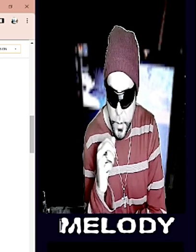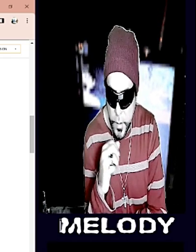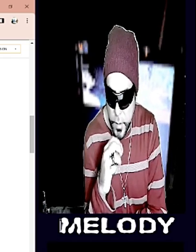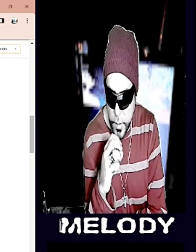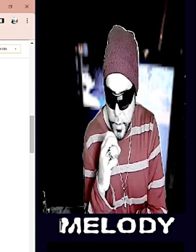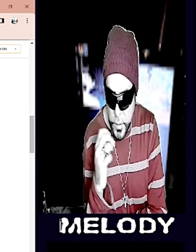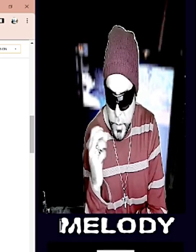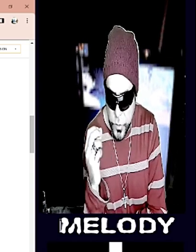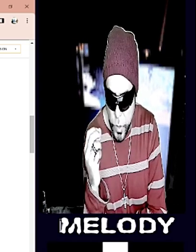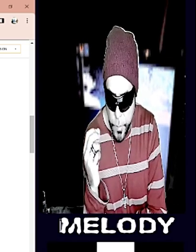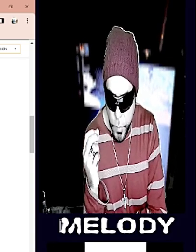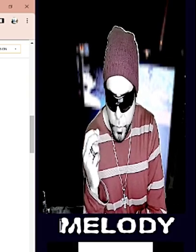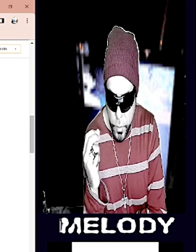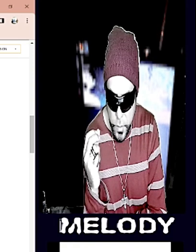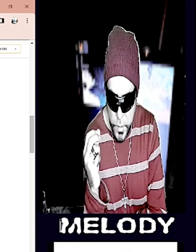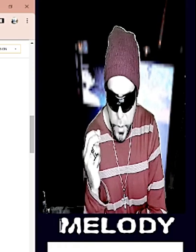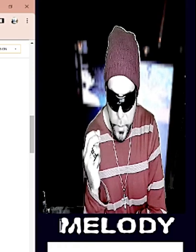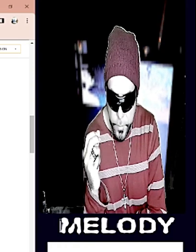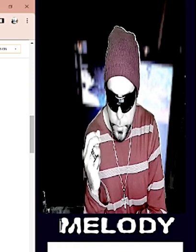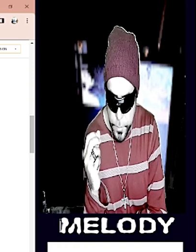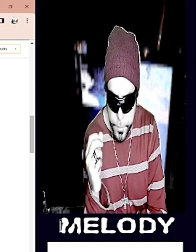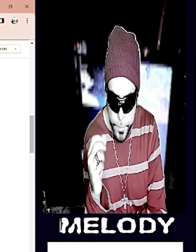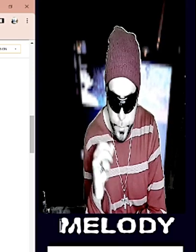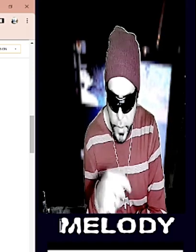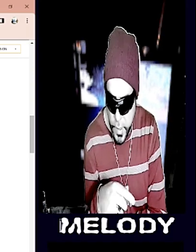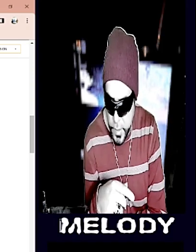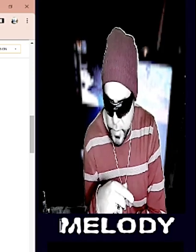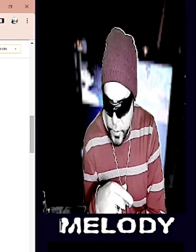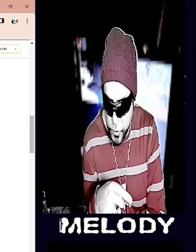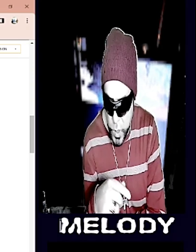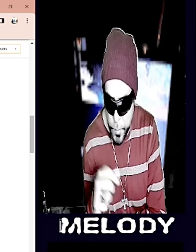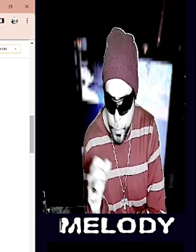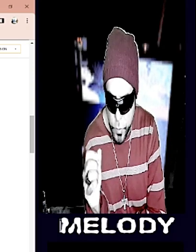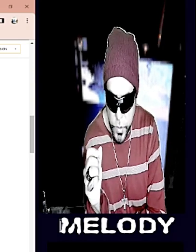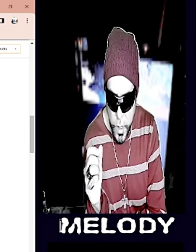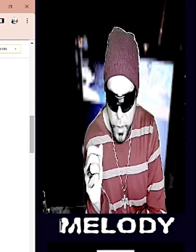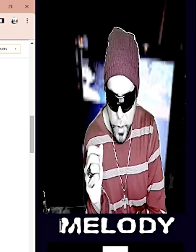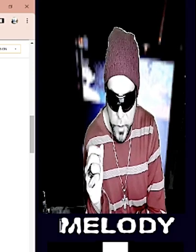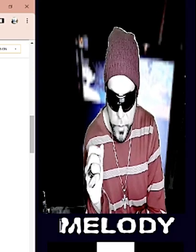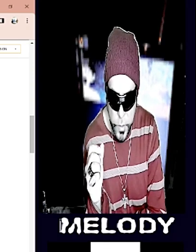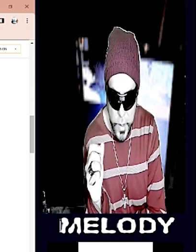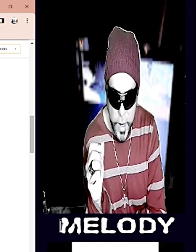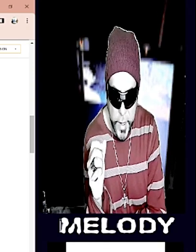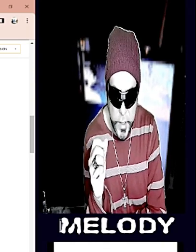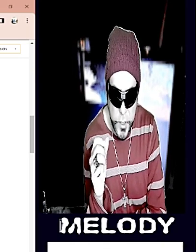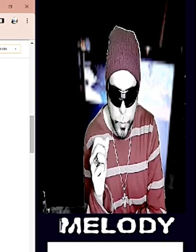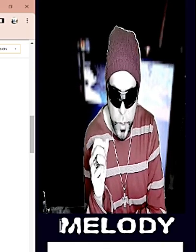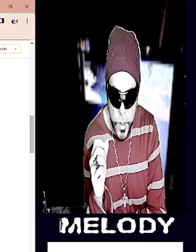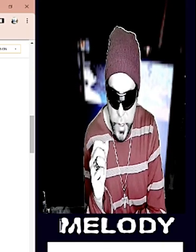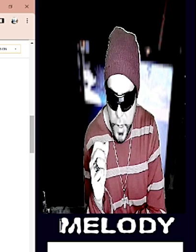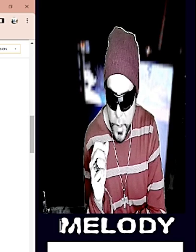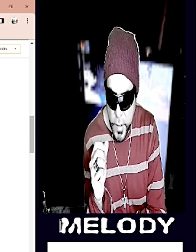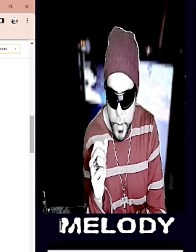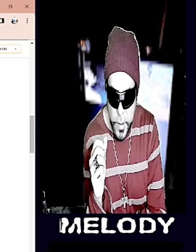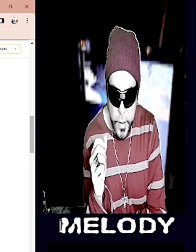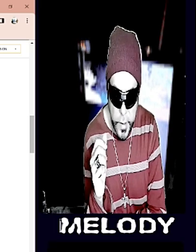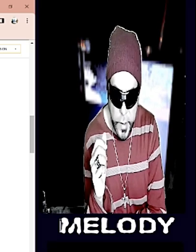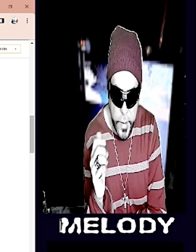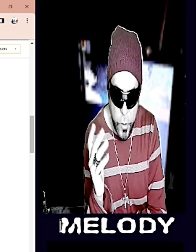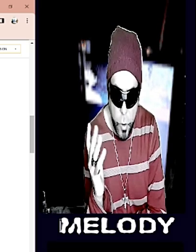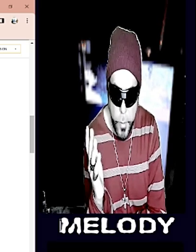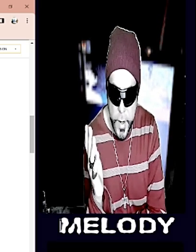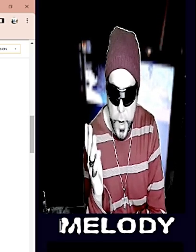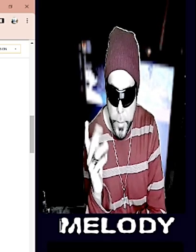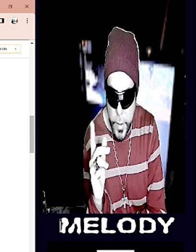postularse este inusual apoyo este inusual apoyo se da de días después de la crisis política